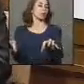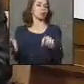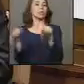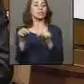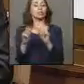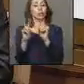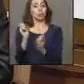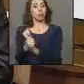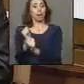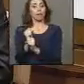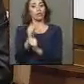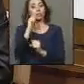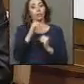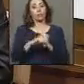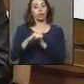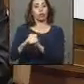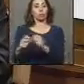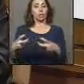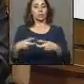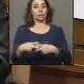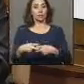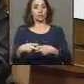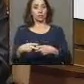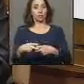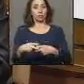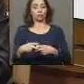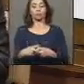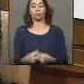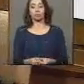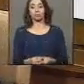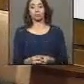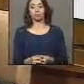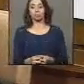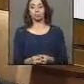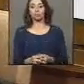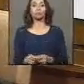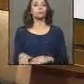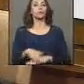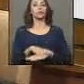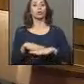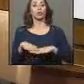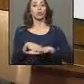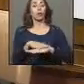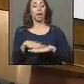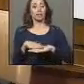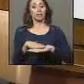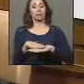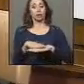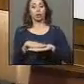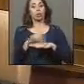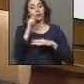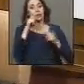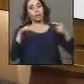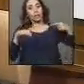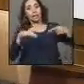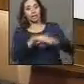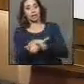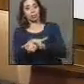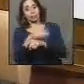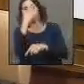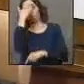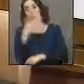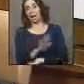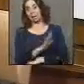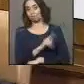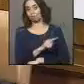la doctrina laboral, una práctica antisindical. Y desde el punto de vista del principio básico, es una intromisión